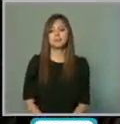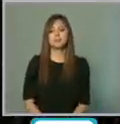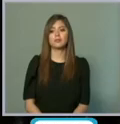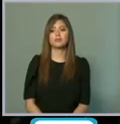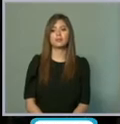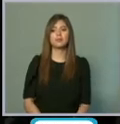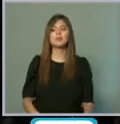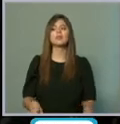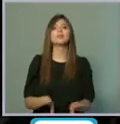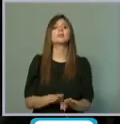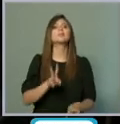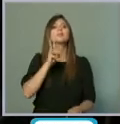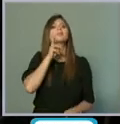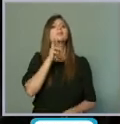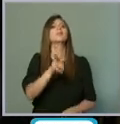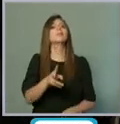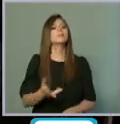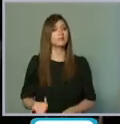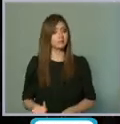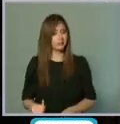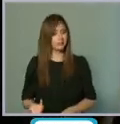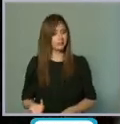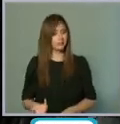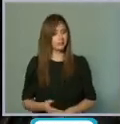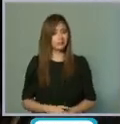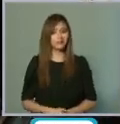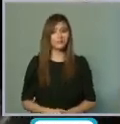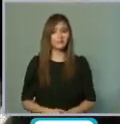¿Cómo ve, tío Alberto? ¿Cómo le quedó el oclayo?